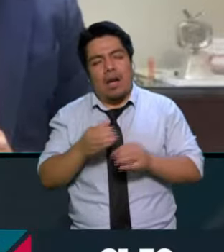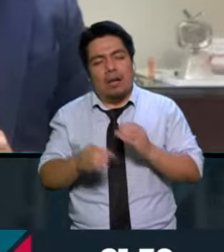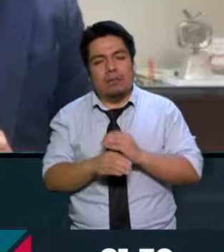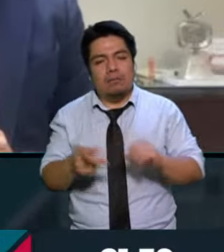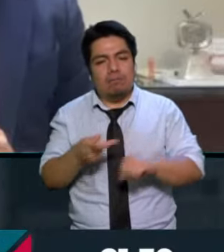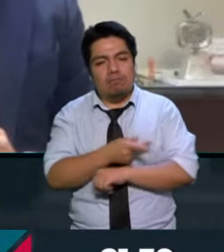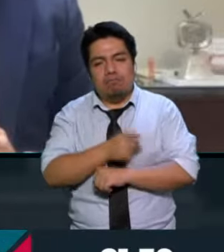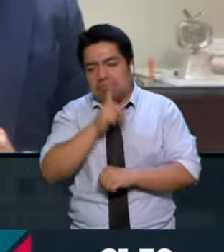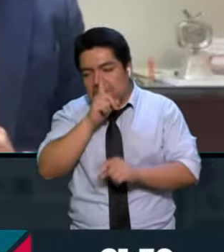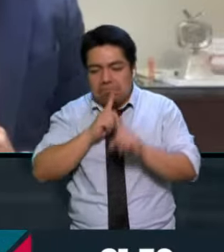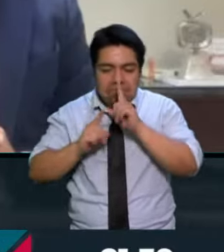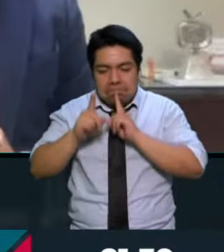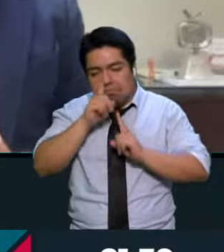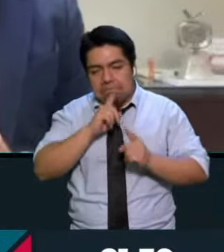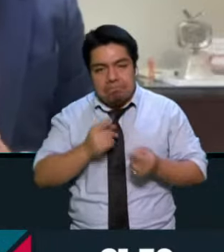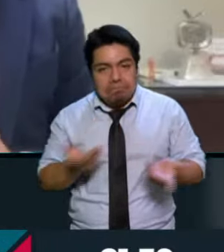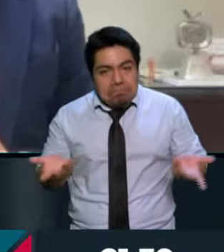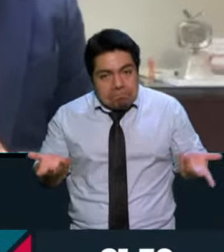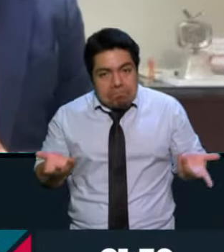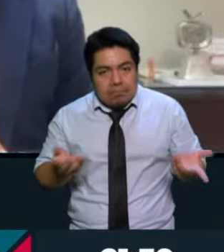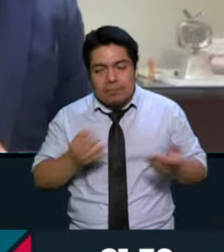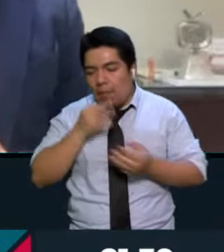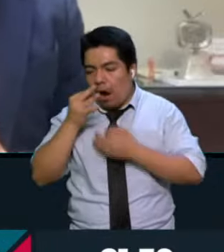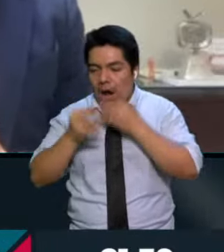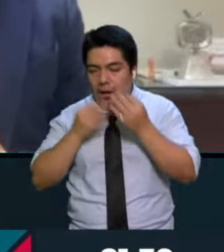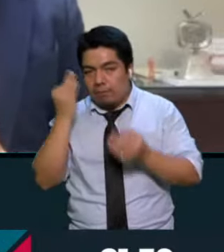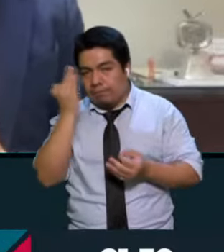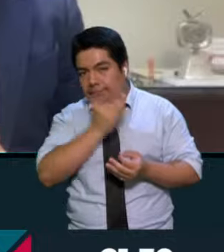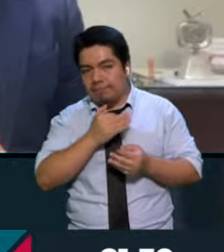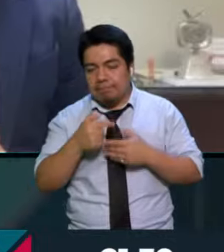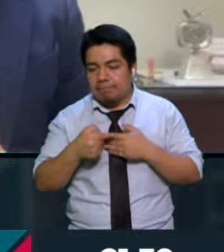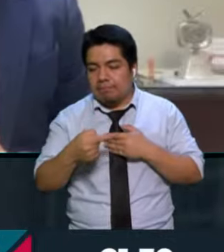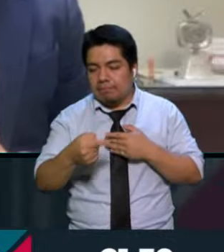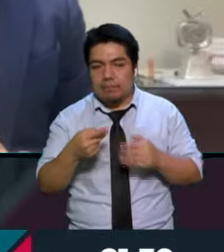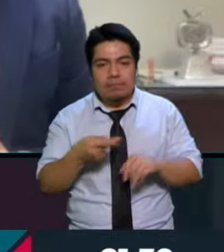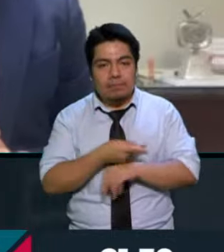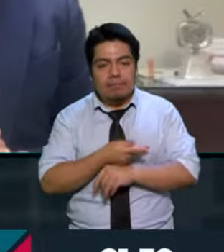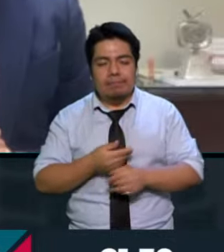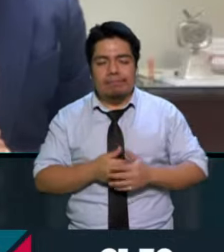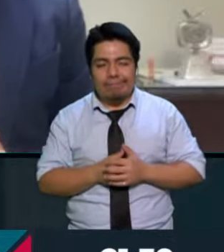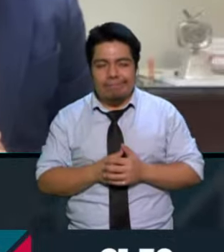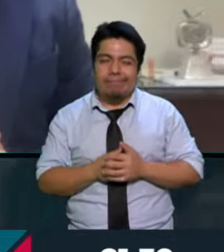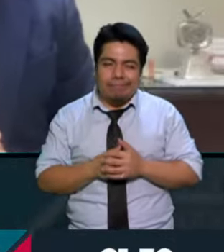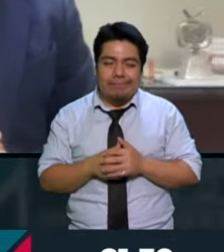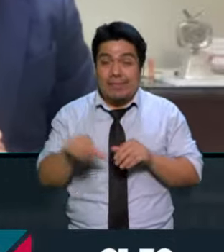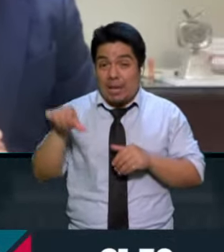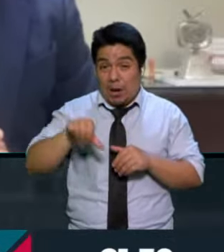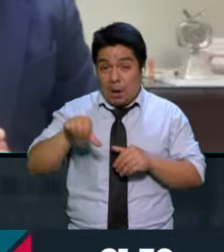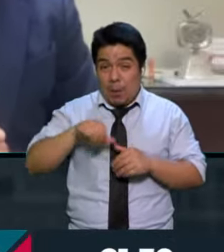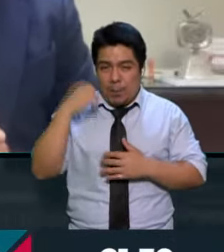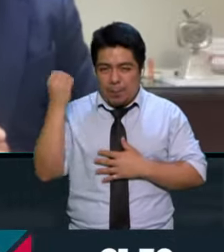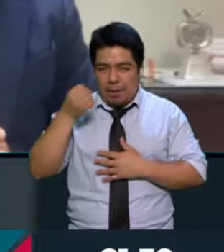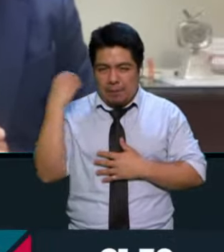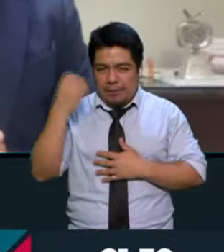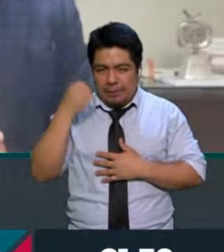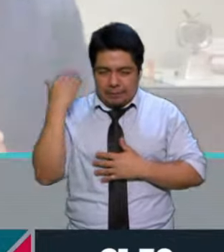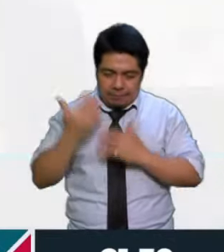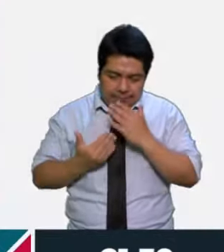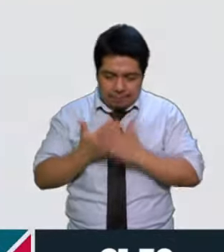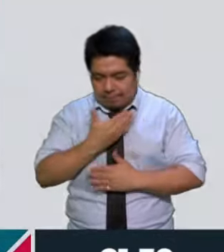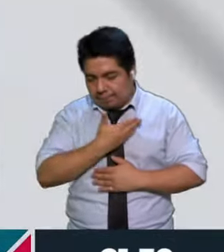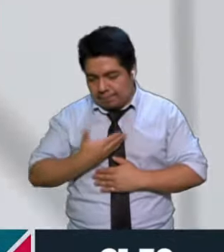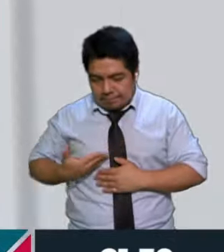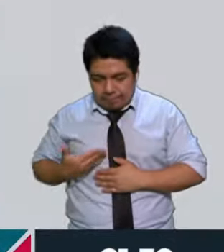dicho de mentiras y noticias falsas en estos días? Bueno, hoy durante la conferencia matutina presidencial